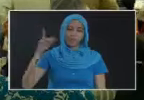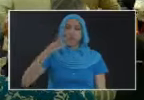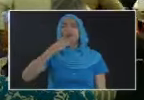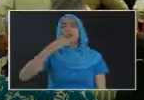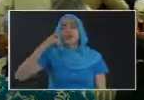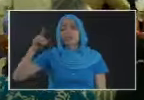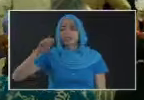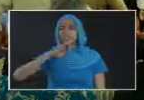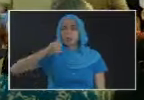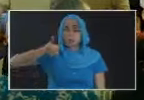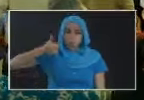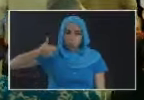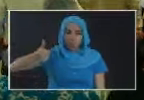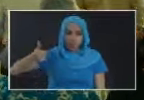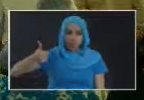Hermanos,